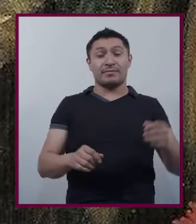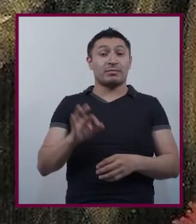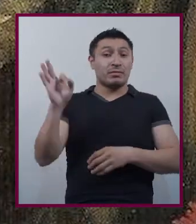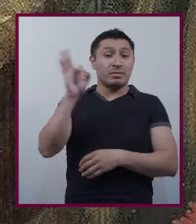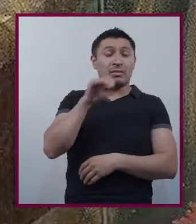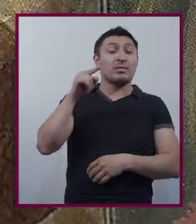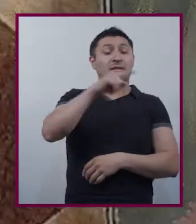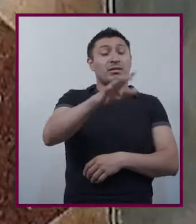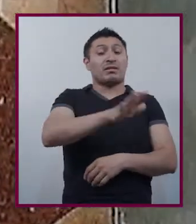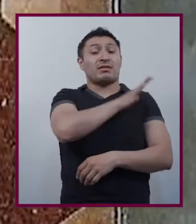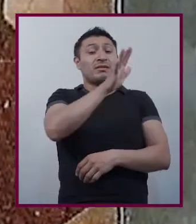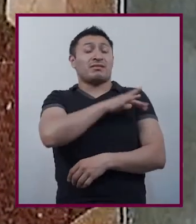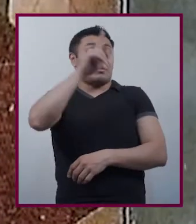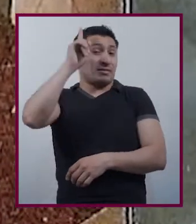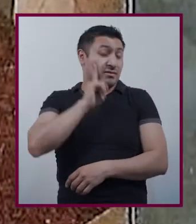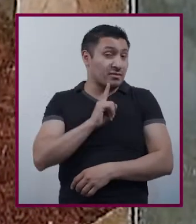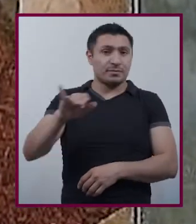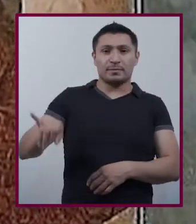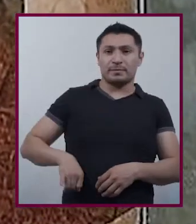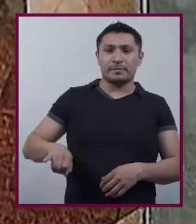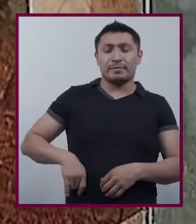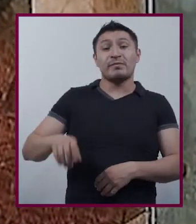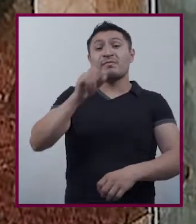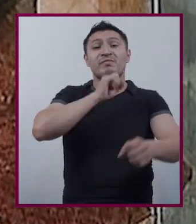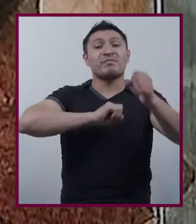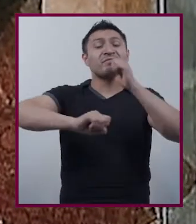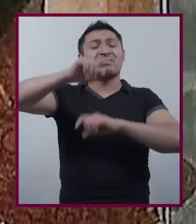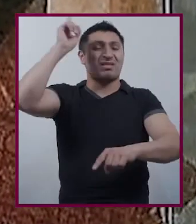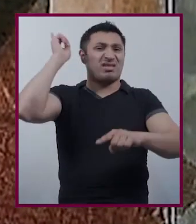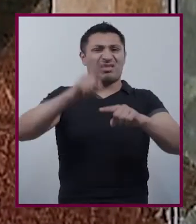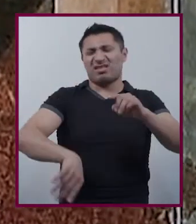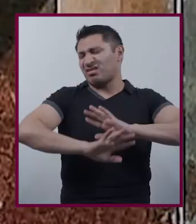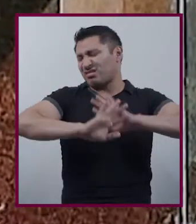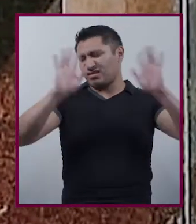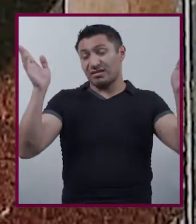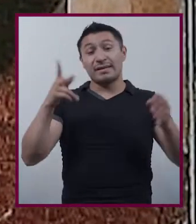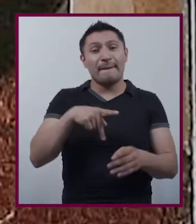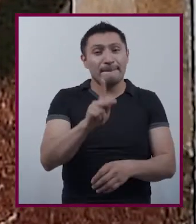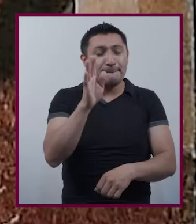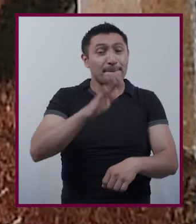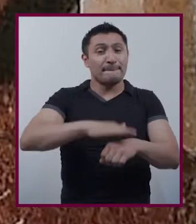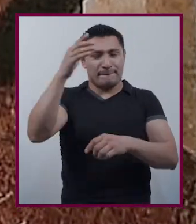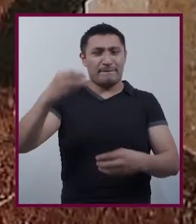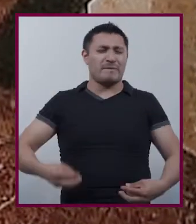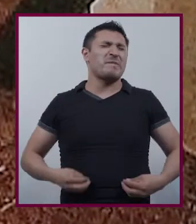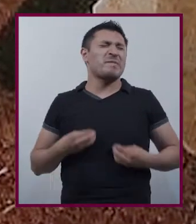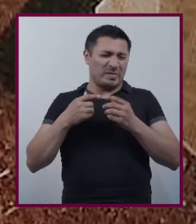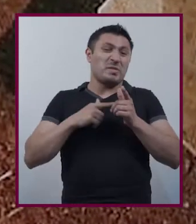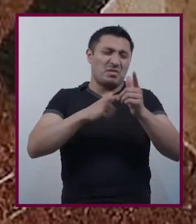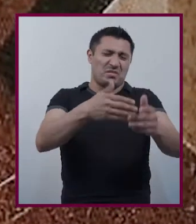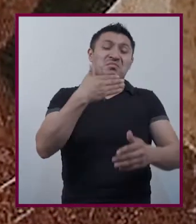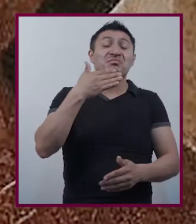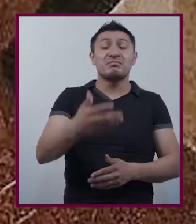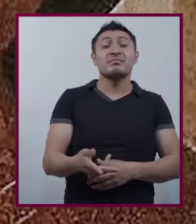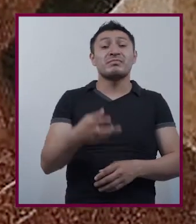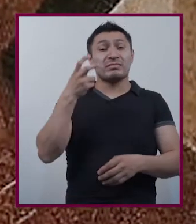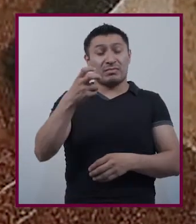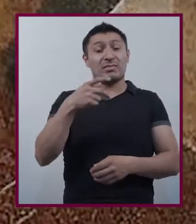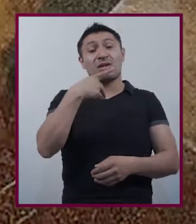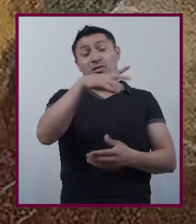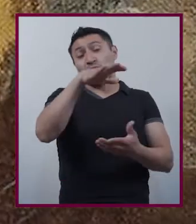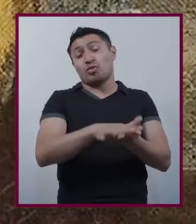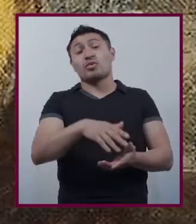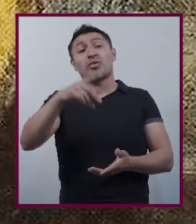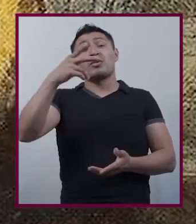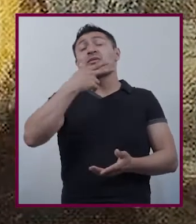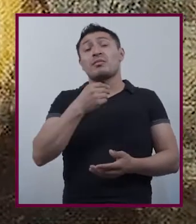a la Güera Rodríguez le interesaba callar esos rumores, pero aún más seguir con su vida. Por ello, aunque su esposo se